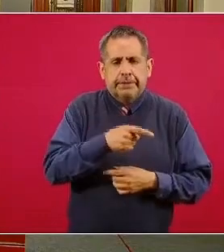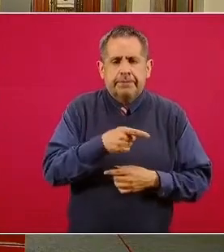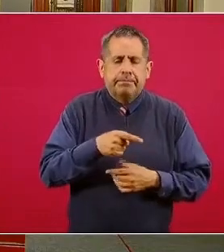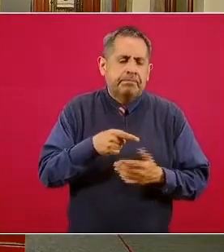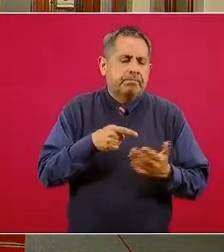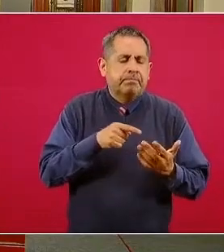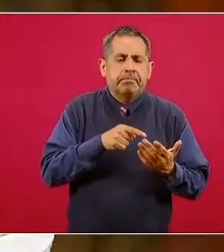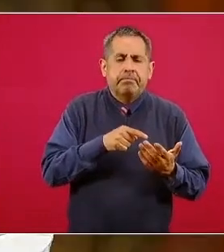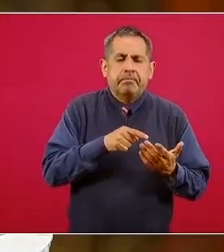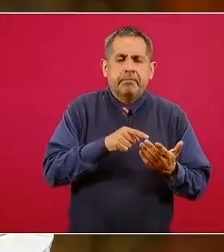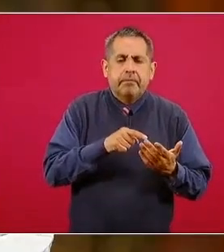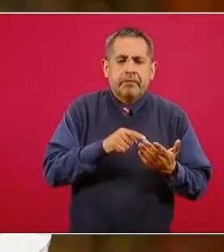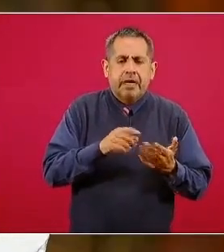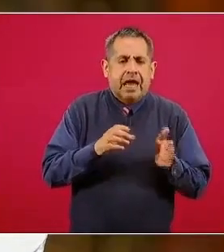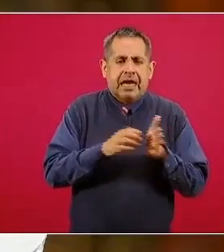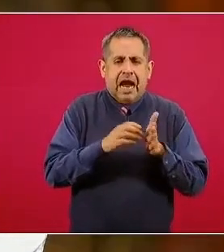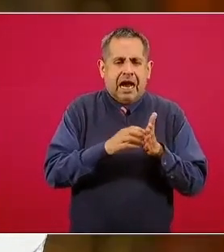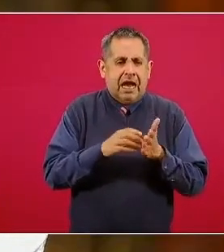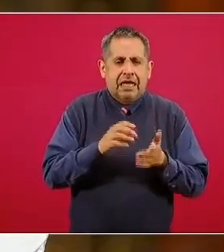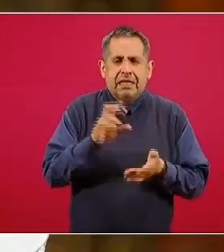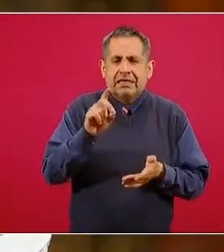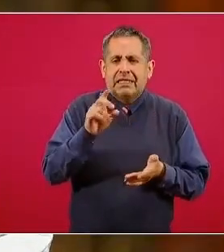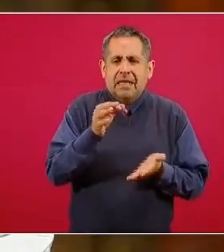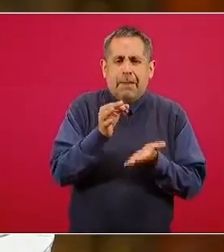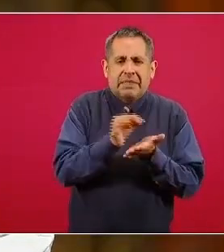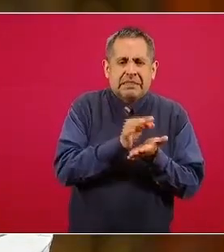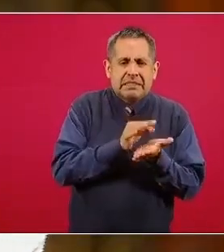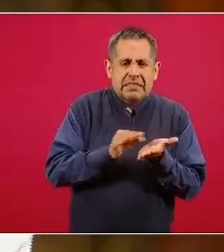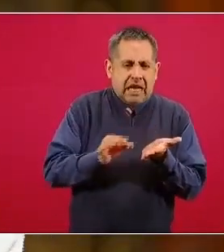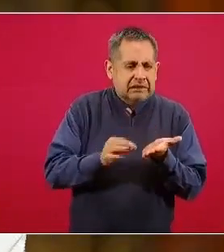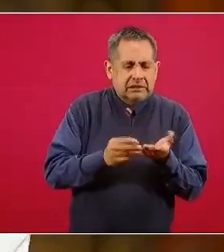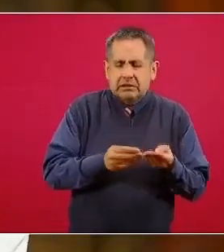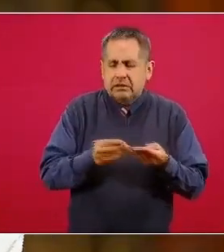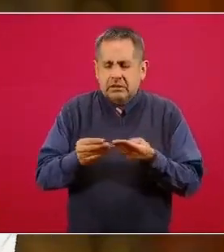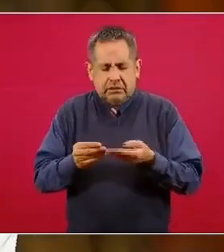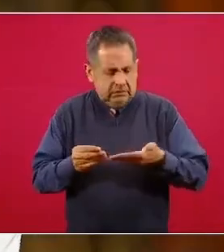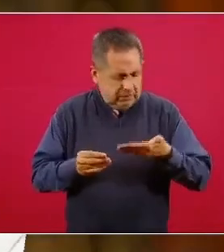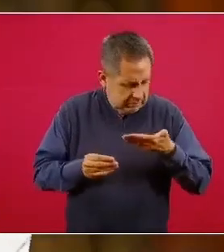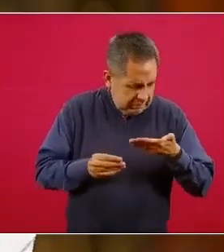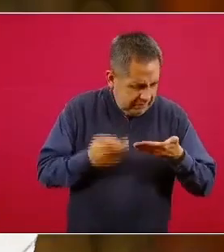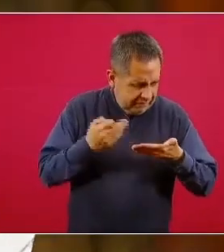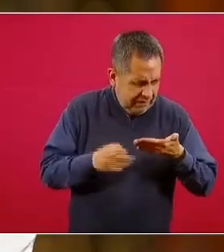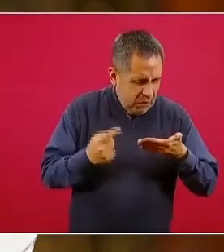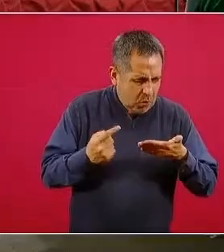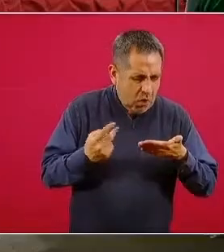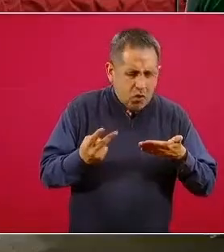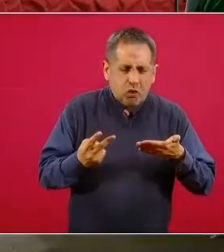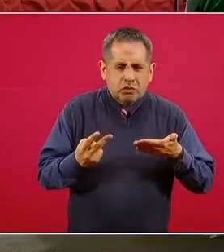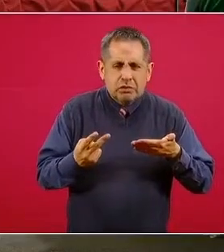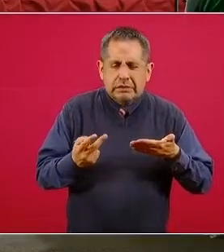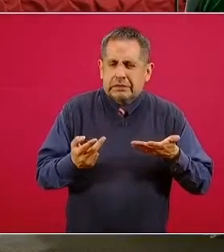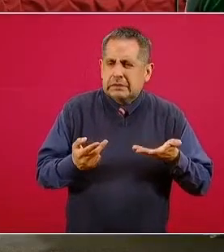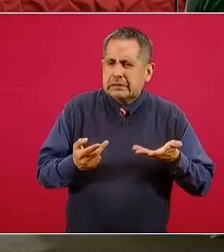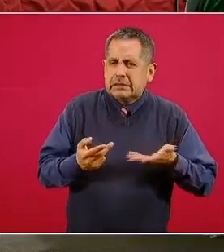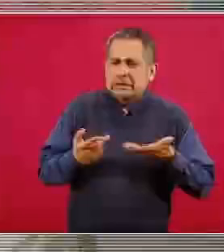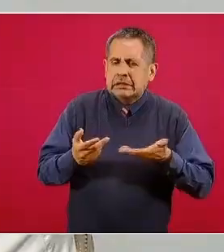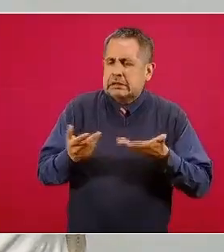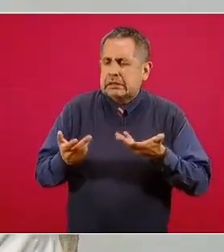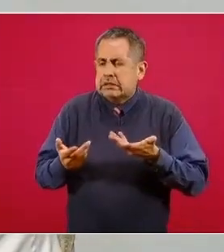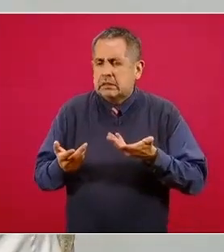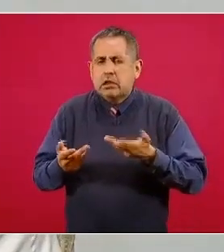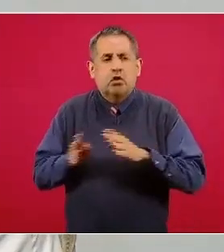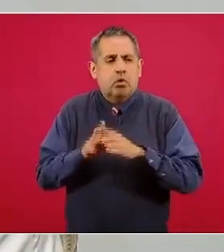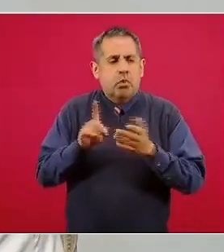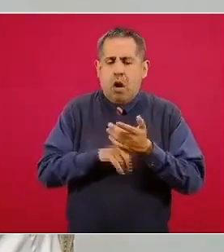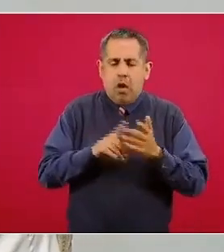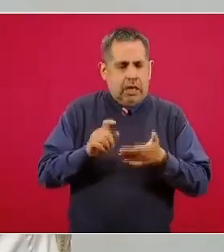formato de una caja que tiene 30 pastillas y que de repente podían faltarle 1 o 2 pastillas al mes. Generamos ahora